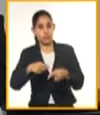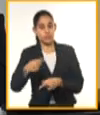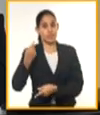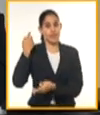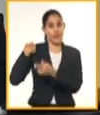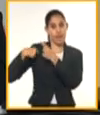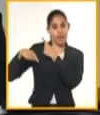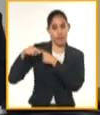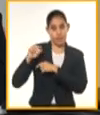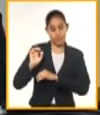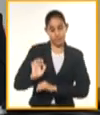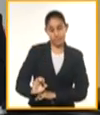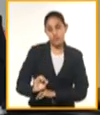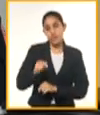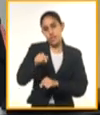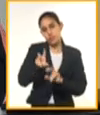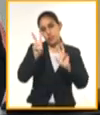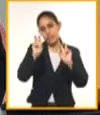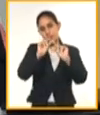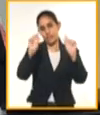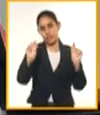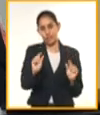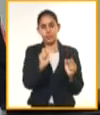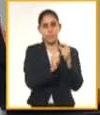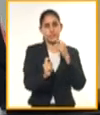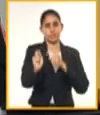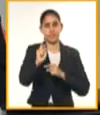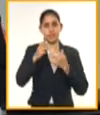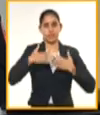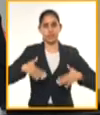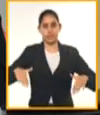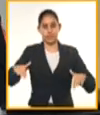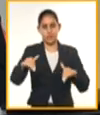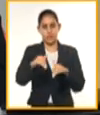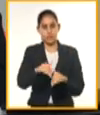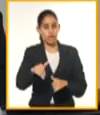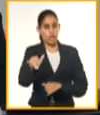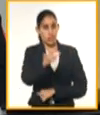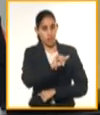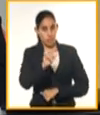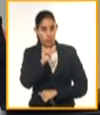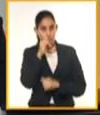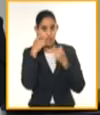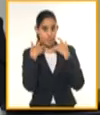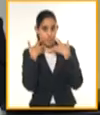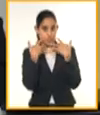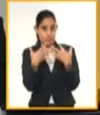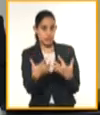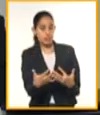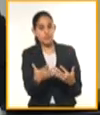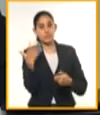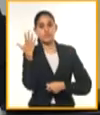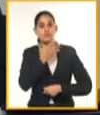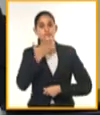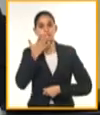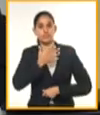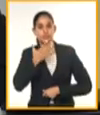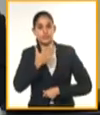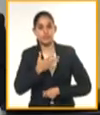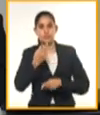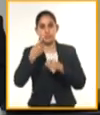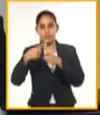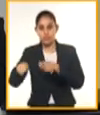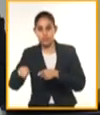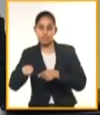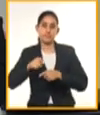jornadas. Esos serán los temas principales de nuestra mesa redonda, en la que también tendremos la esquina con nuestro colega Reinaldo